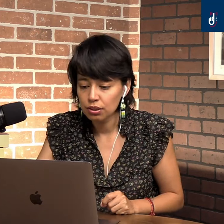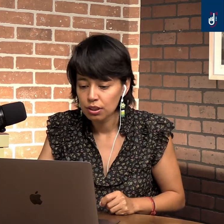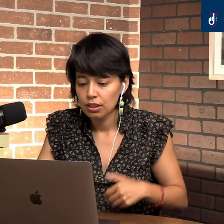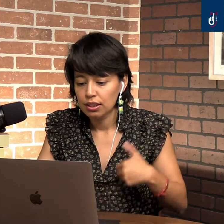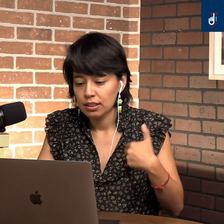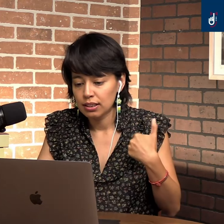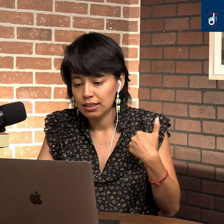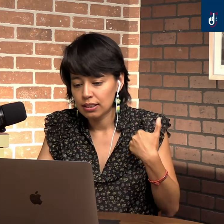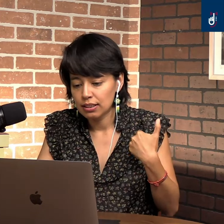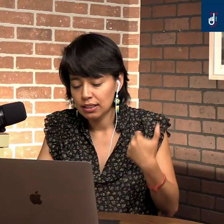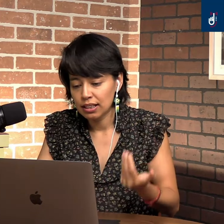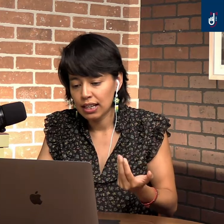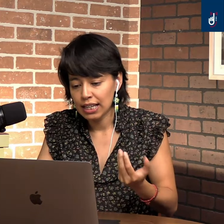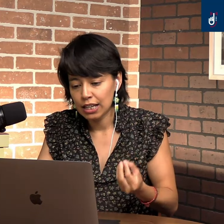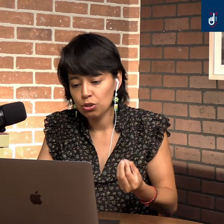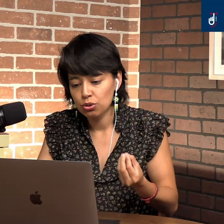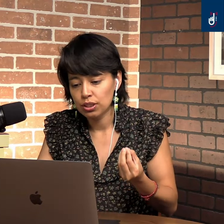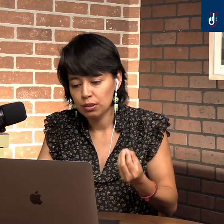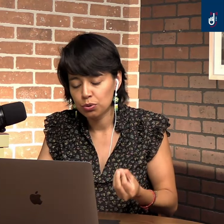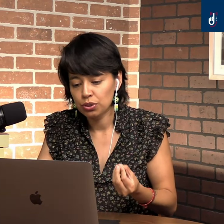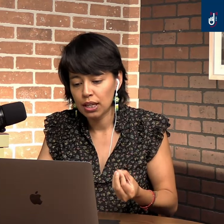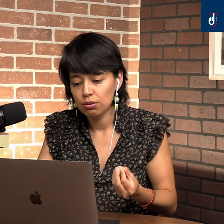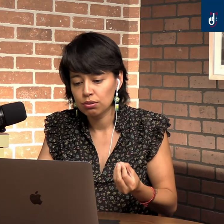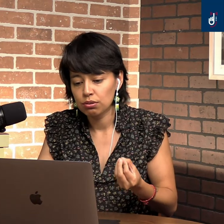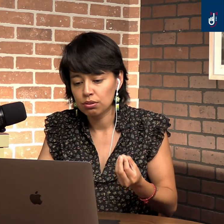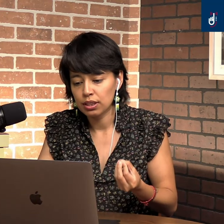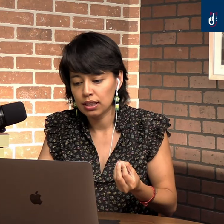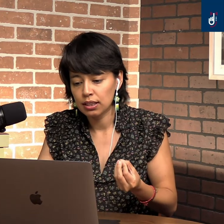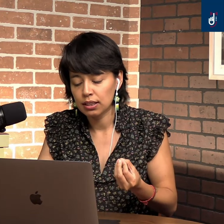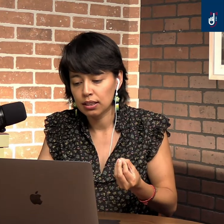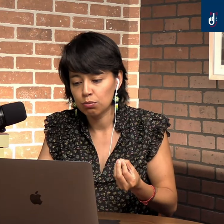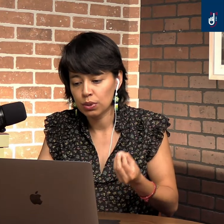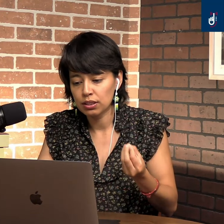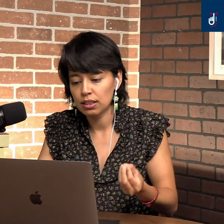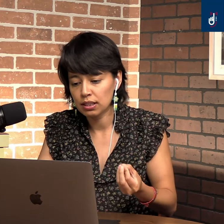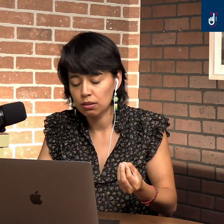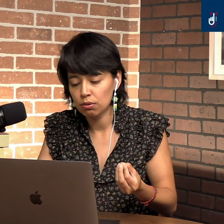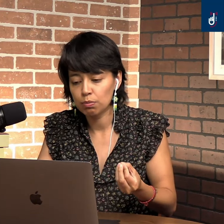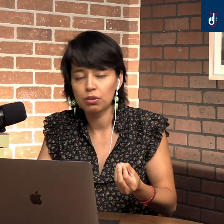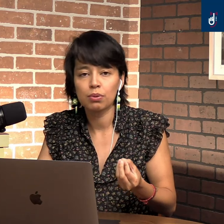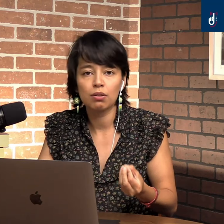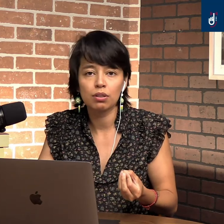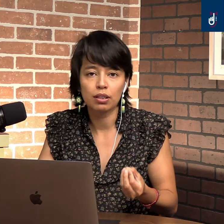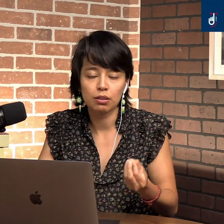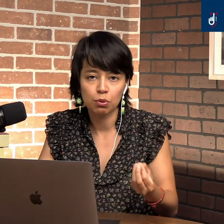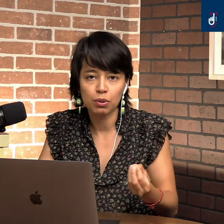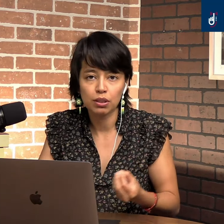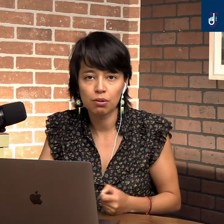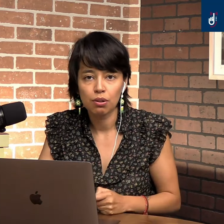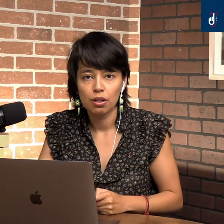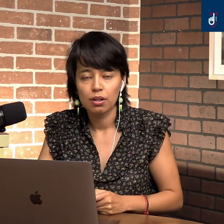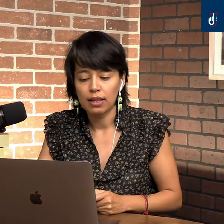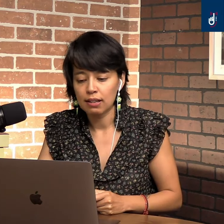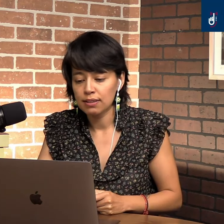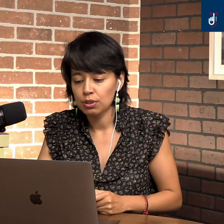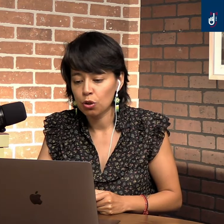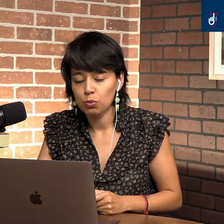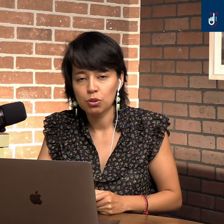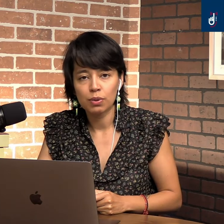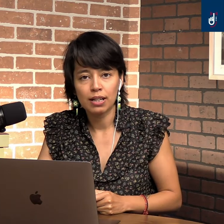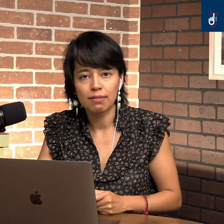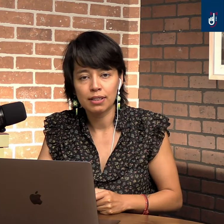tensión. Se creen ellos decepcionados de que un presidente como López Obrador, que les prometió a través